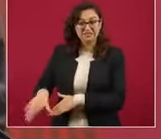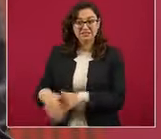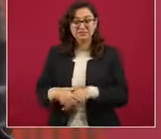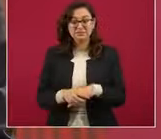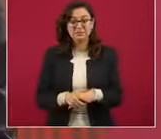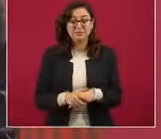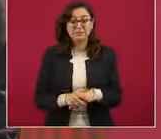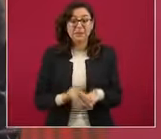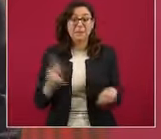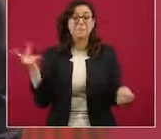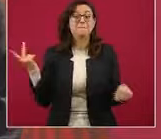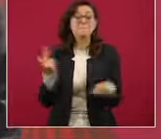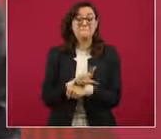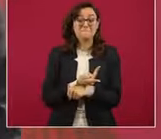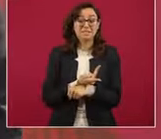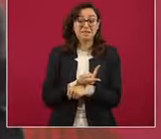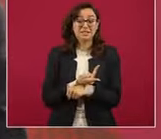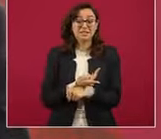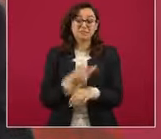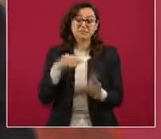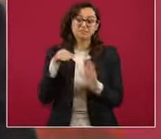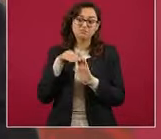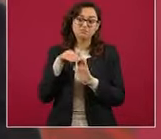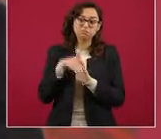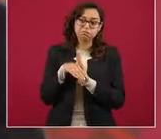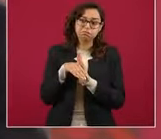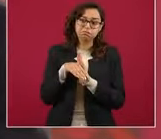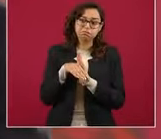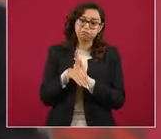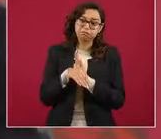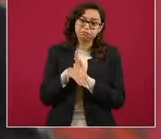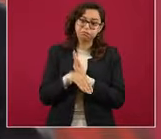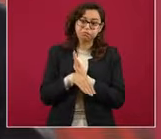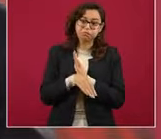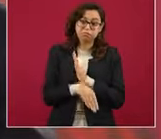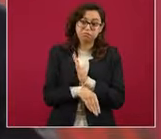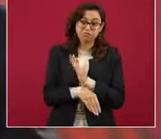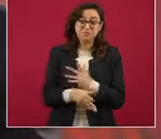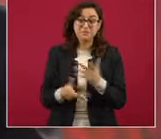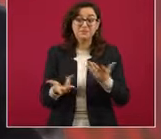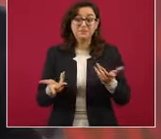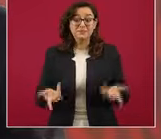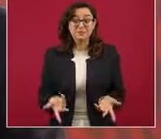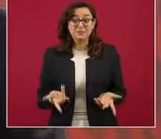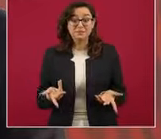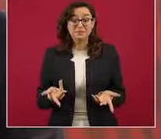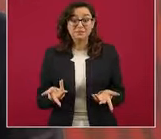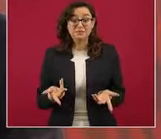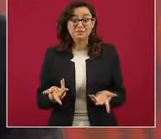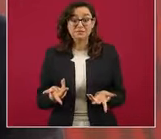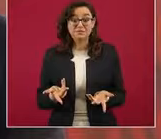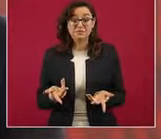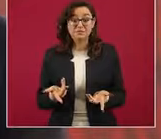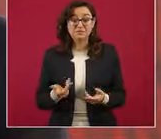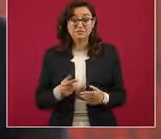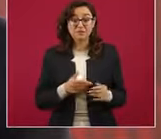produjo esta decadencia? También la falta de